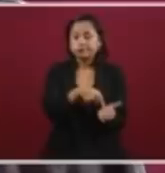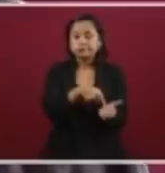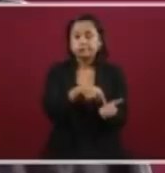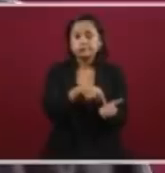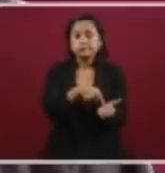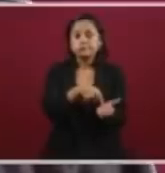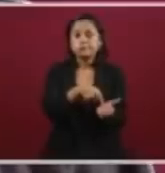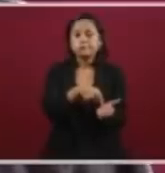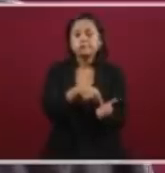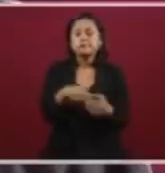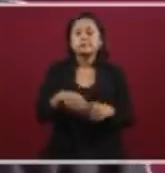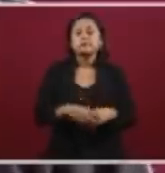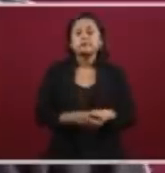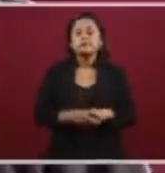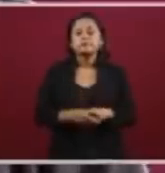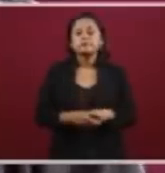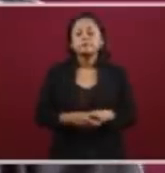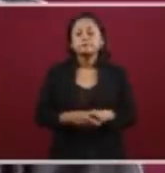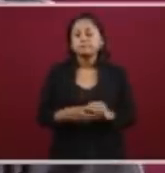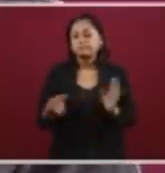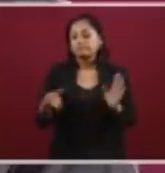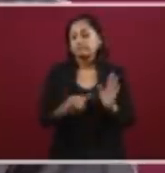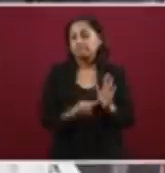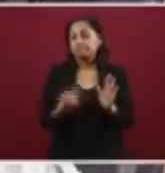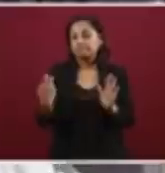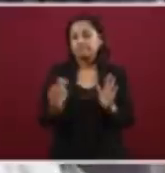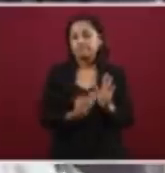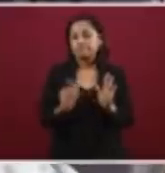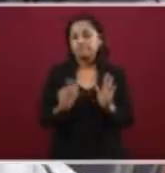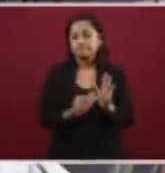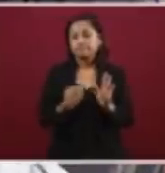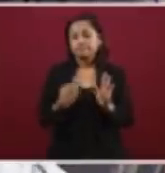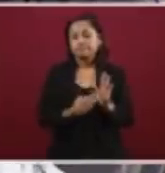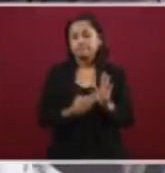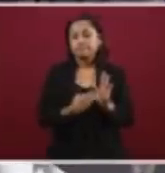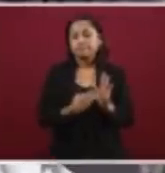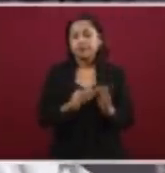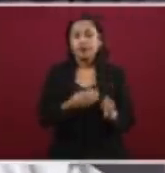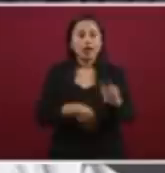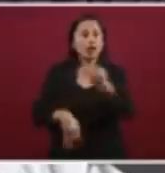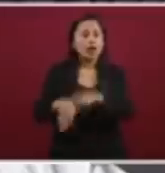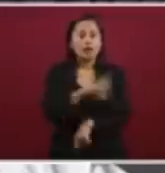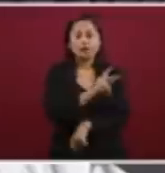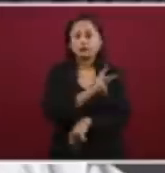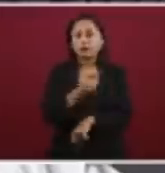y que aplica para corruptos